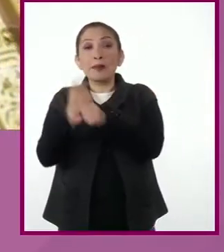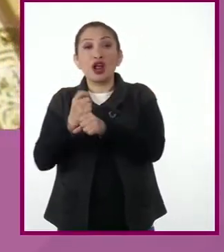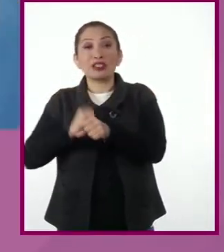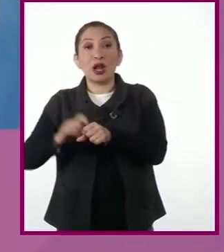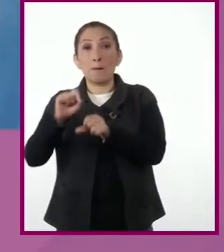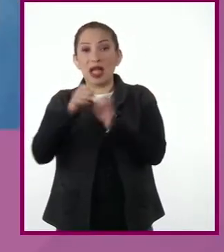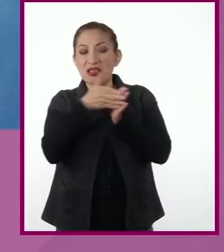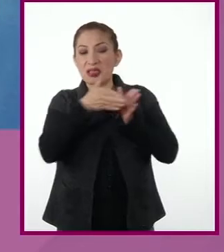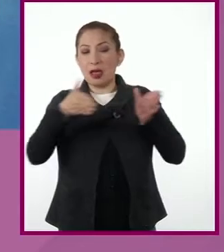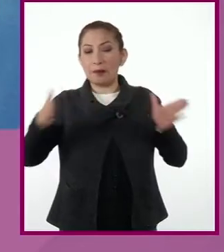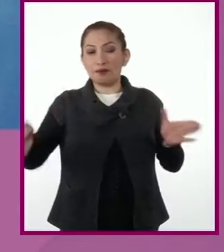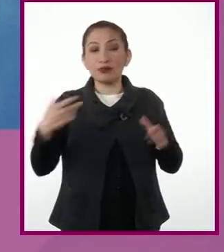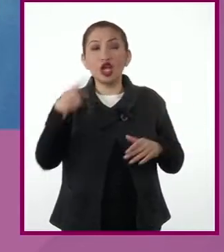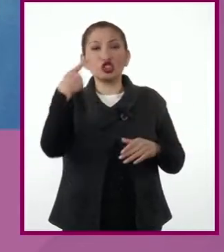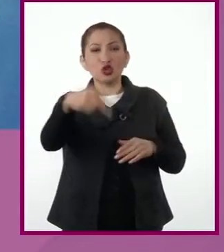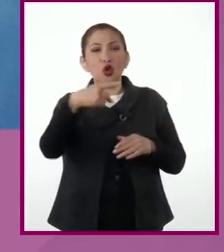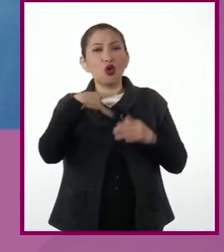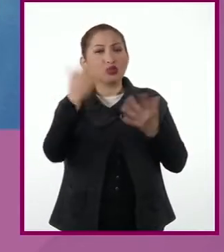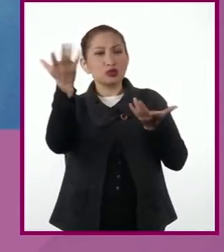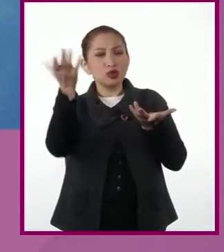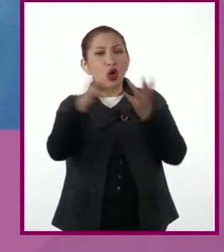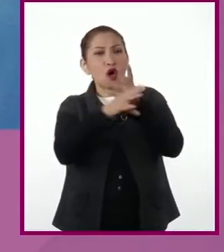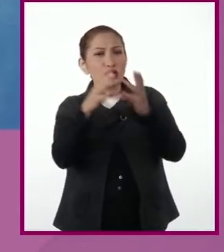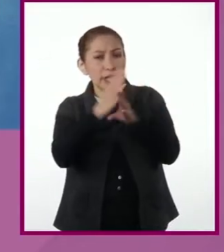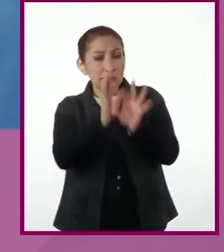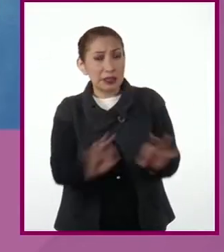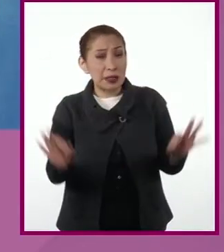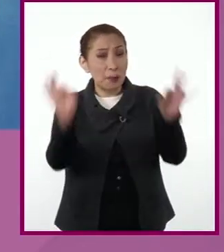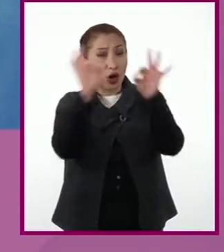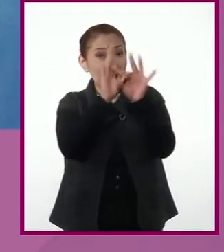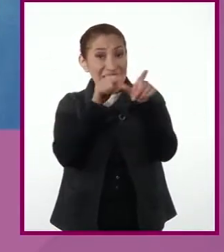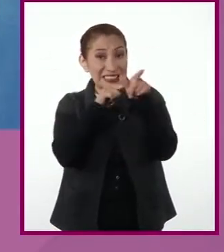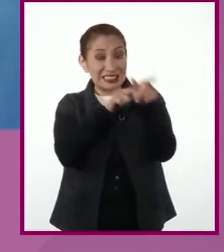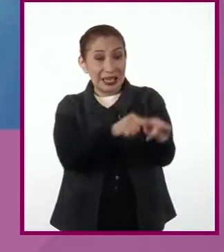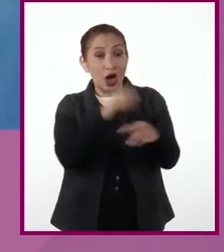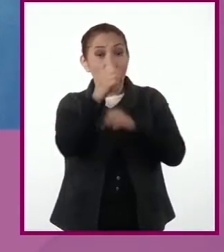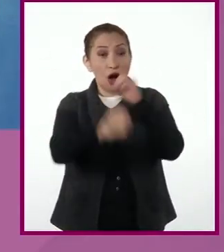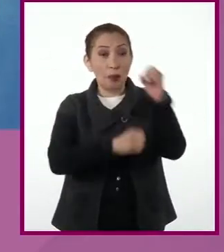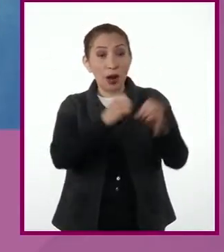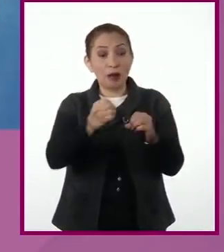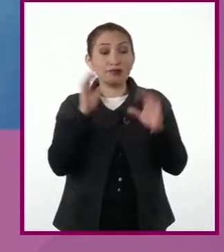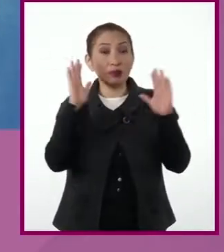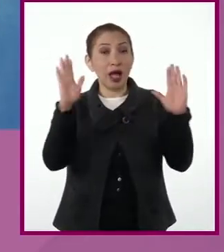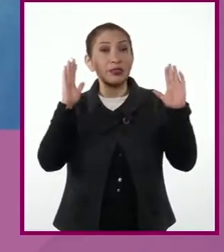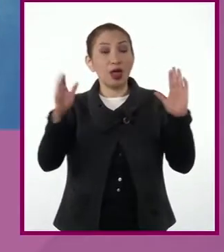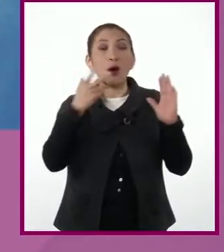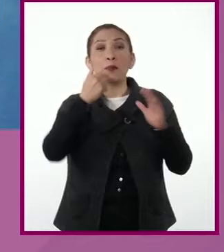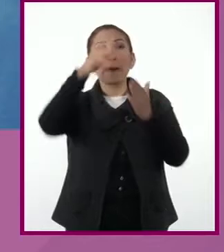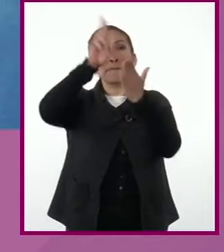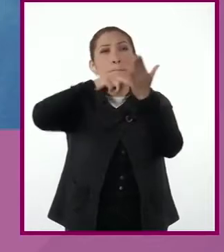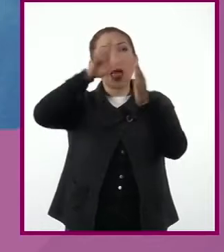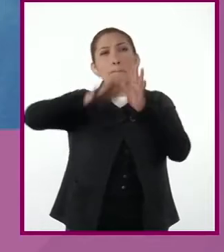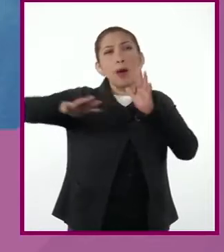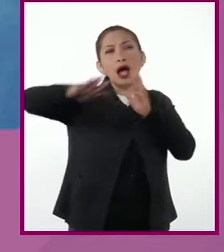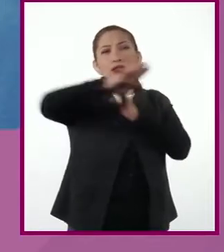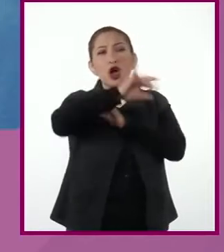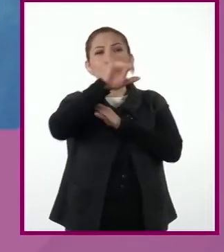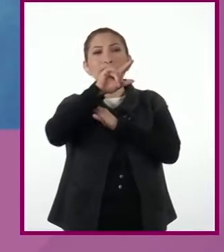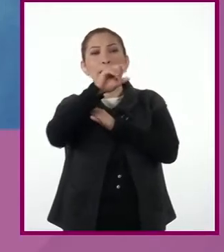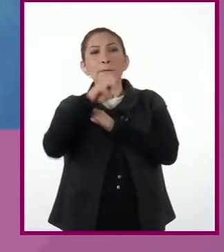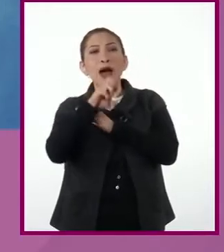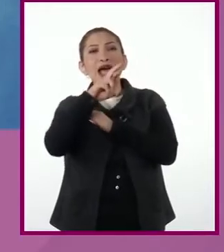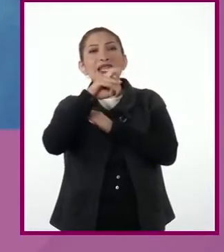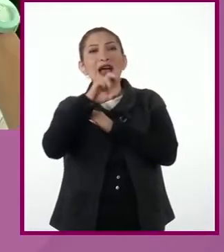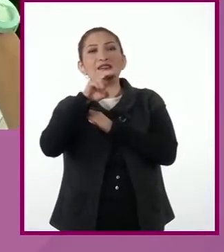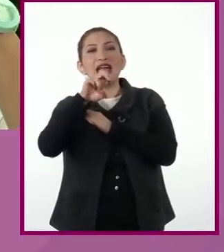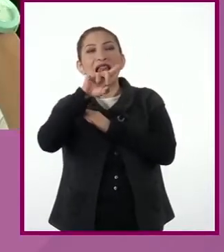XX. Entre sus colecciones permanentes más importantes se encuentra la obra del formidable paisajista mexicano José María